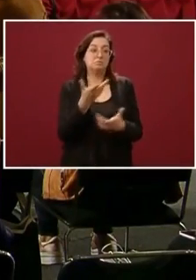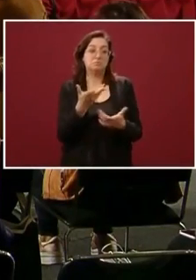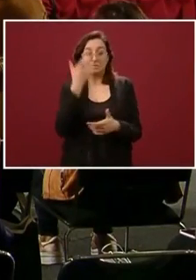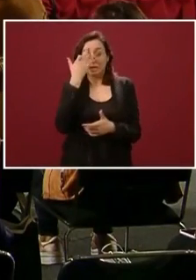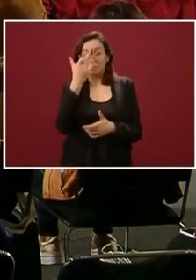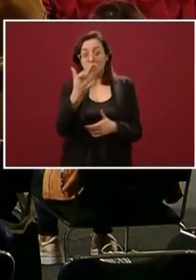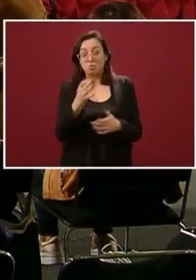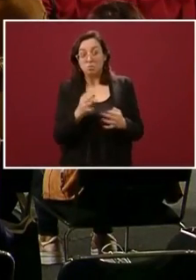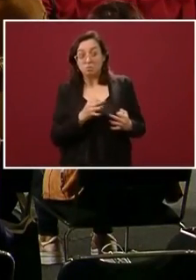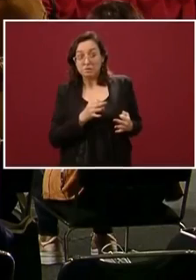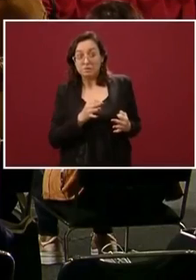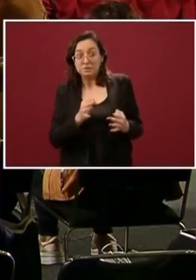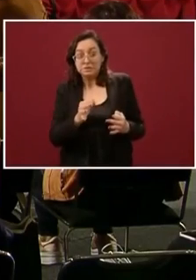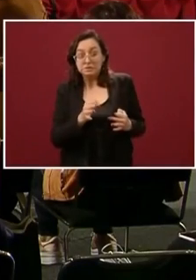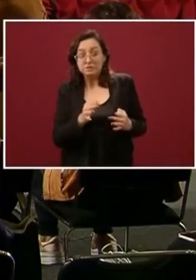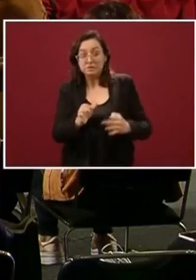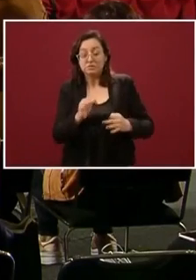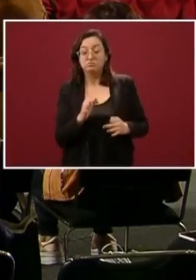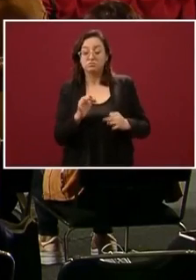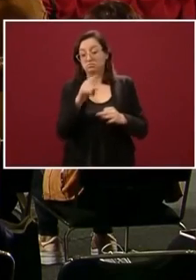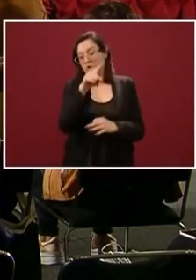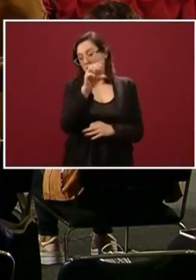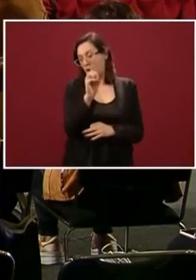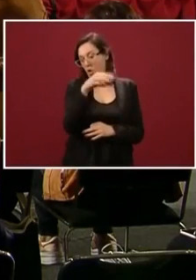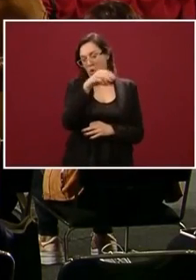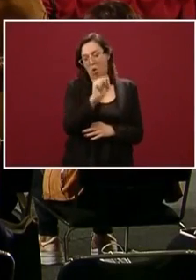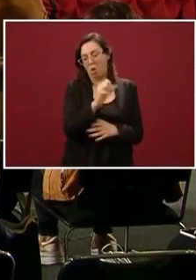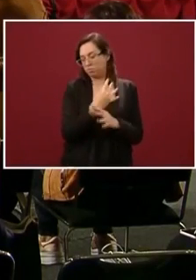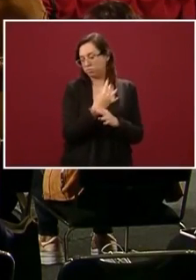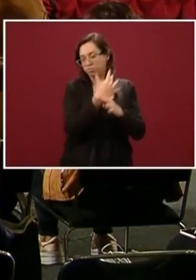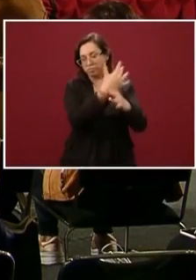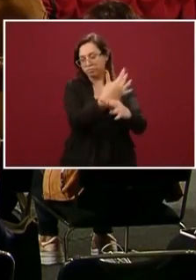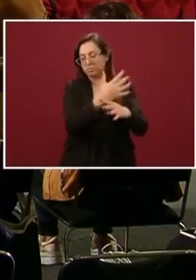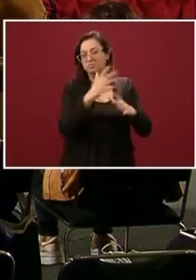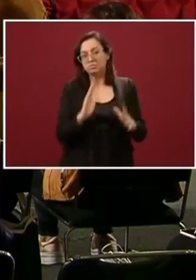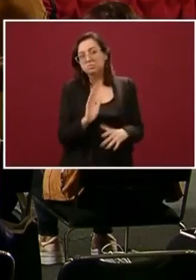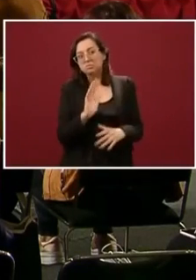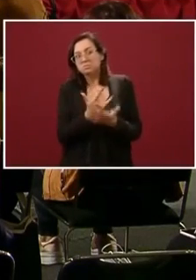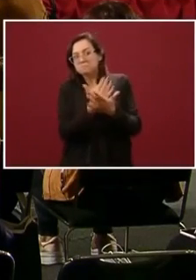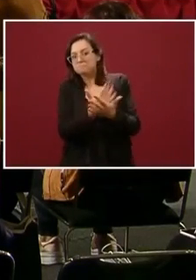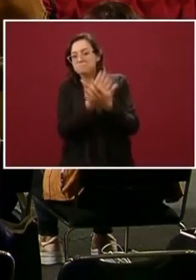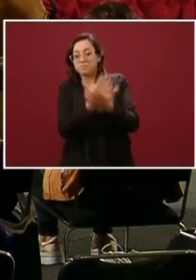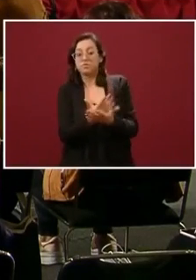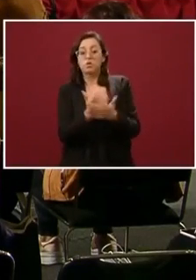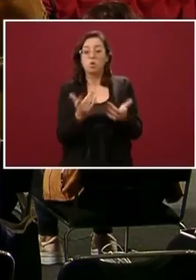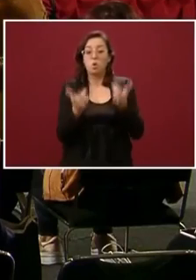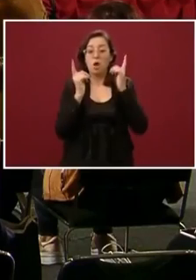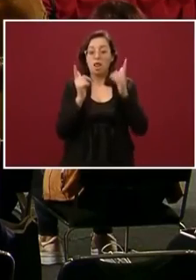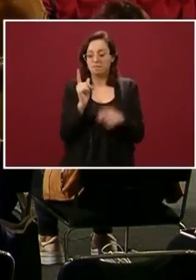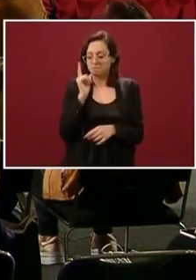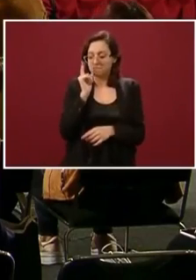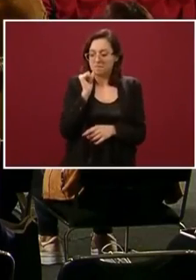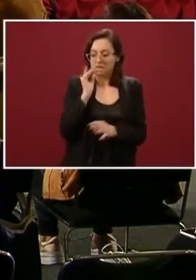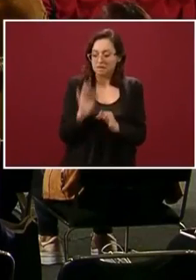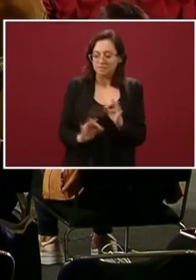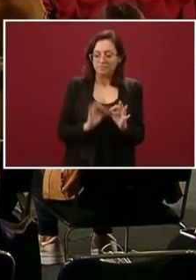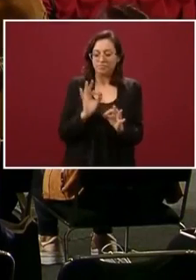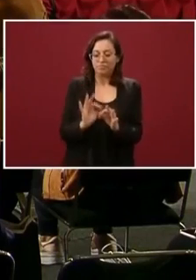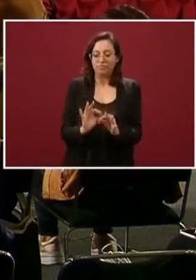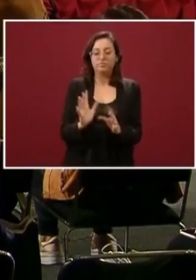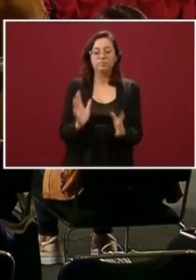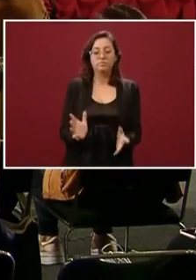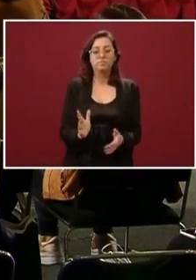mañana podamos tener la información como normalmente acostumbramos tenerla. Como lo comentaba en el marco de lo que ya se